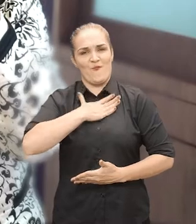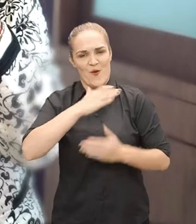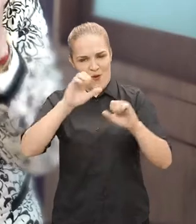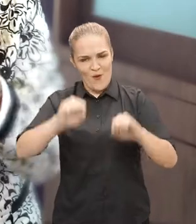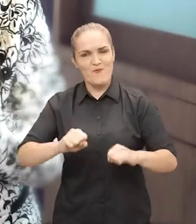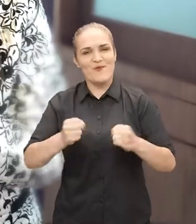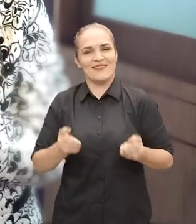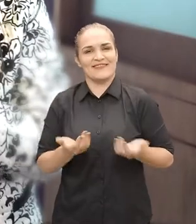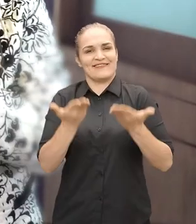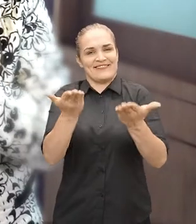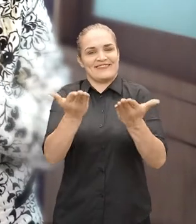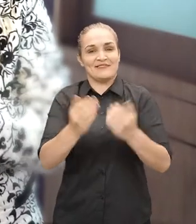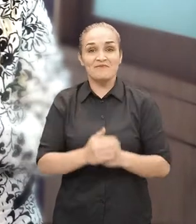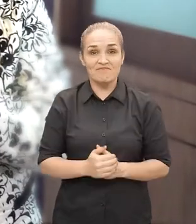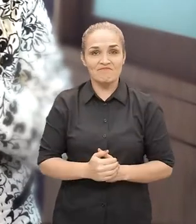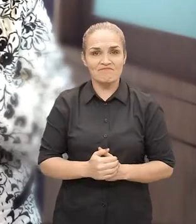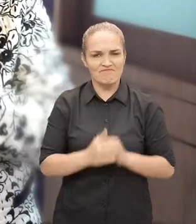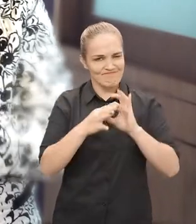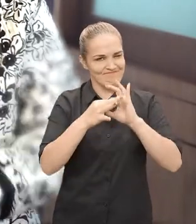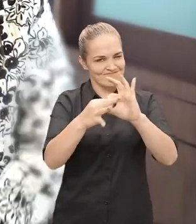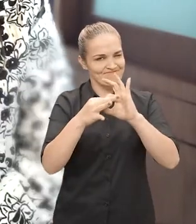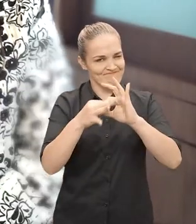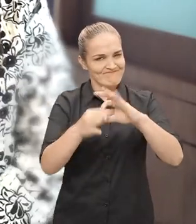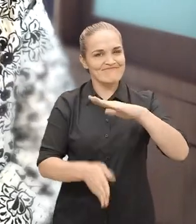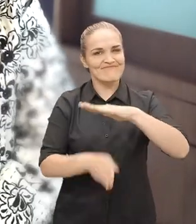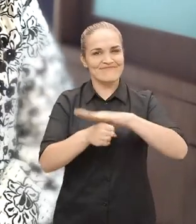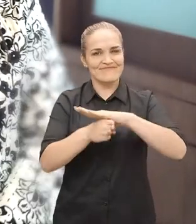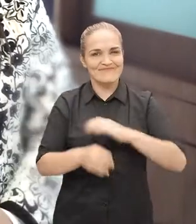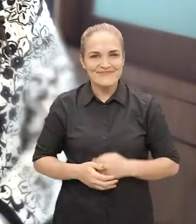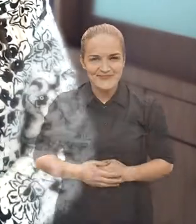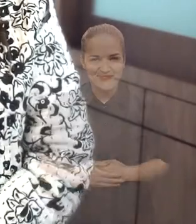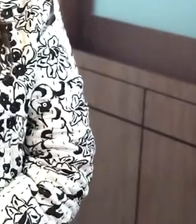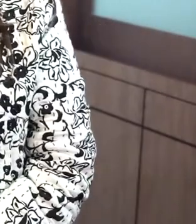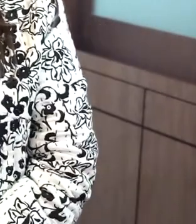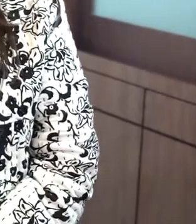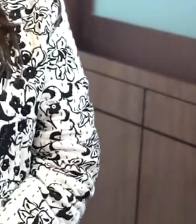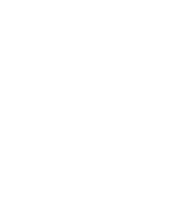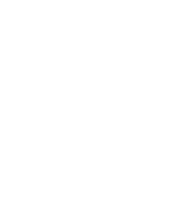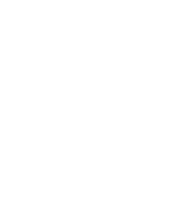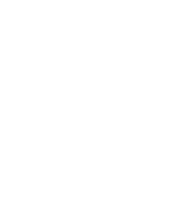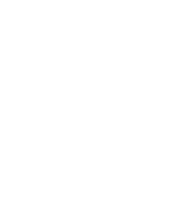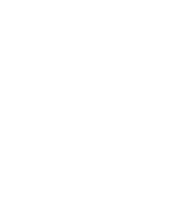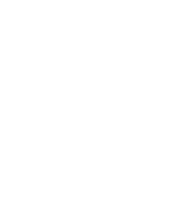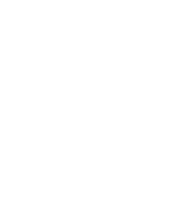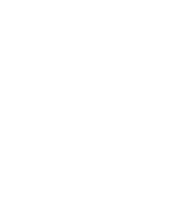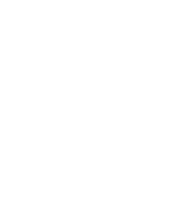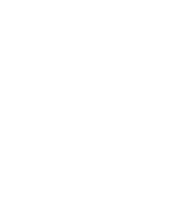con oportunidades a través de las tecnologías. Quedamos conectados.